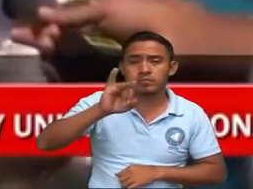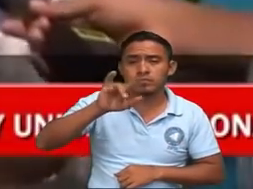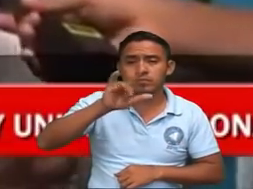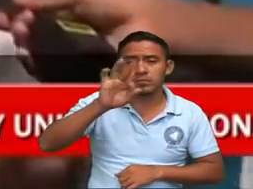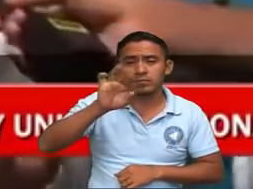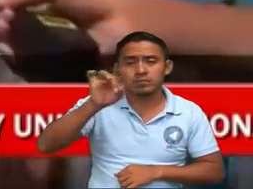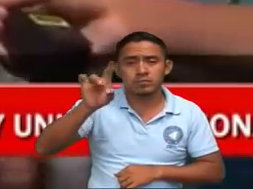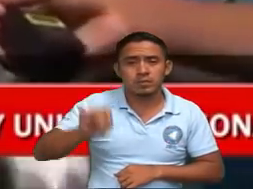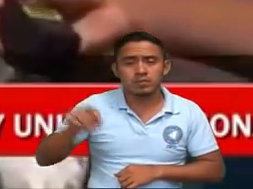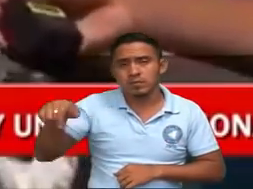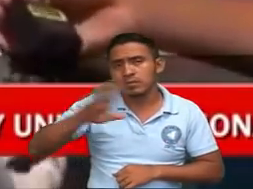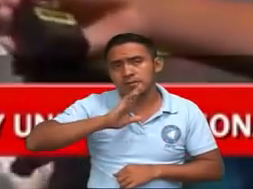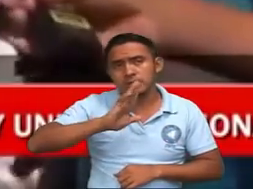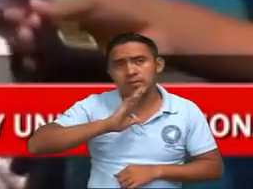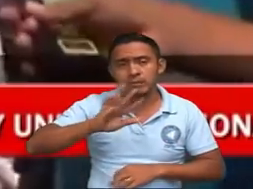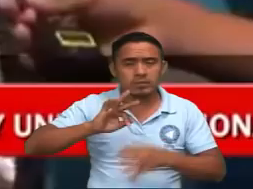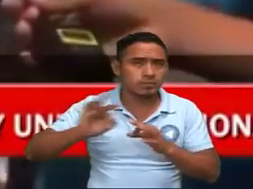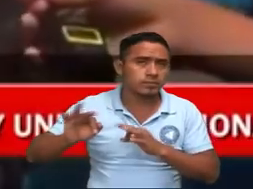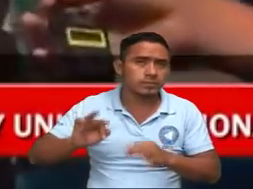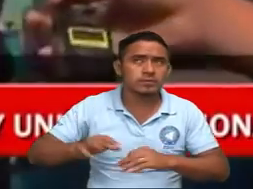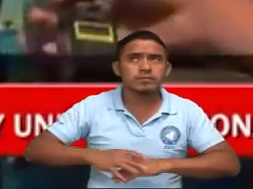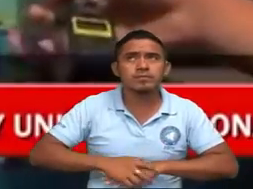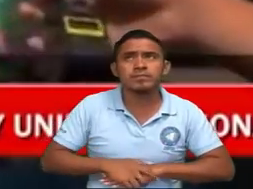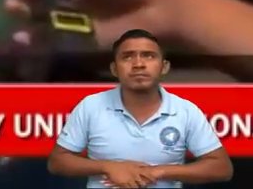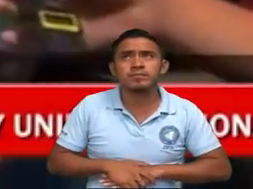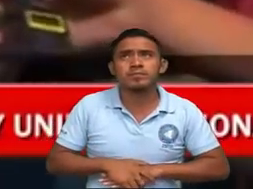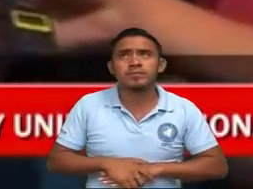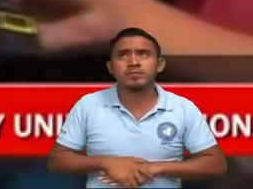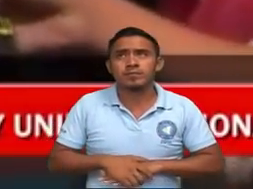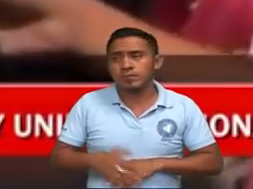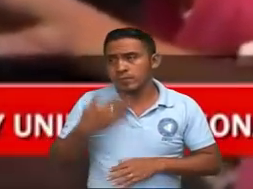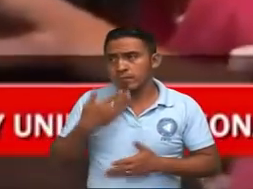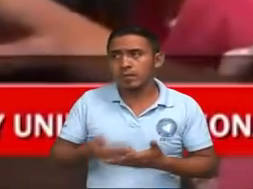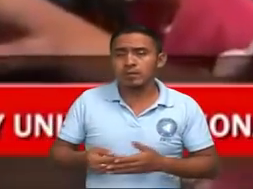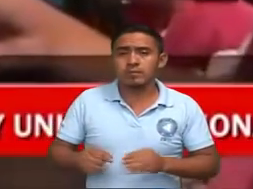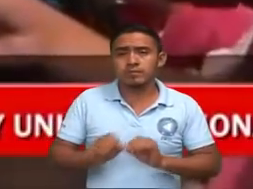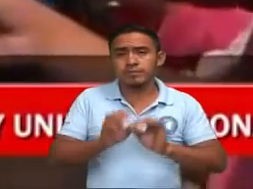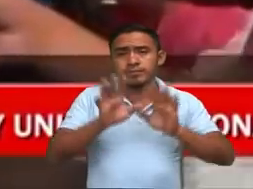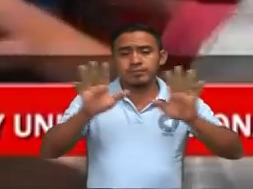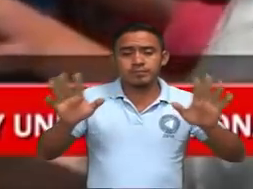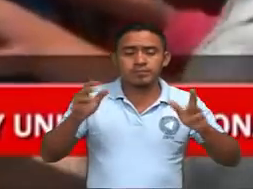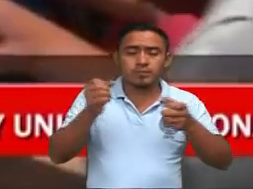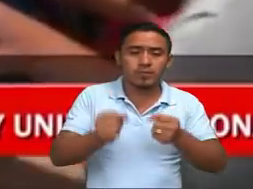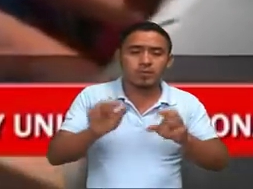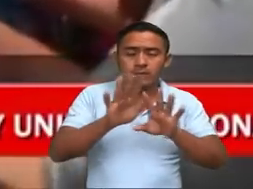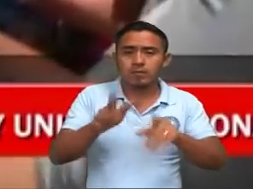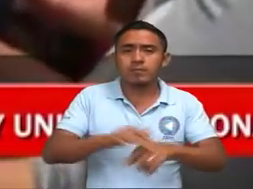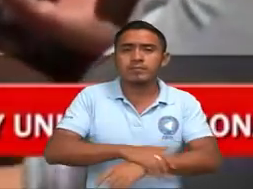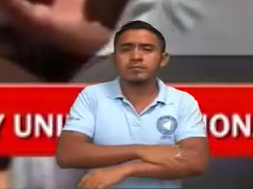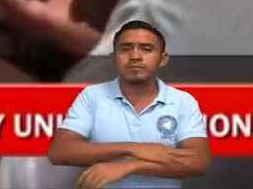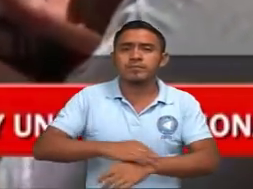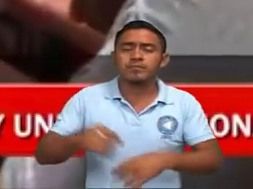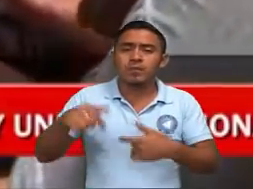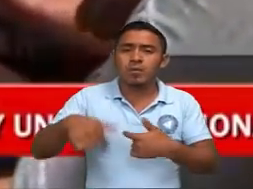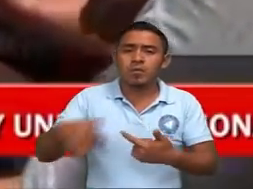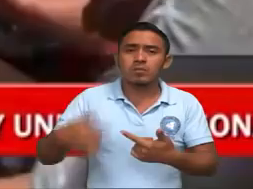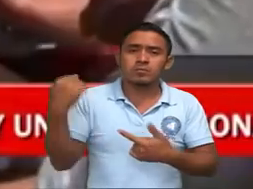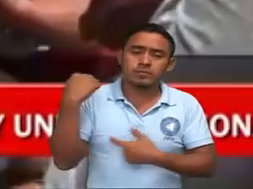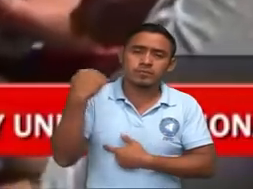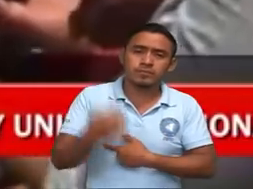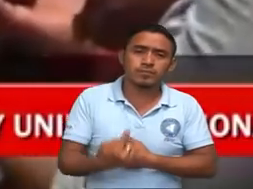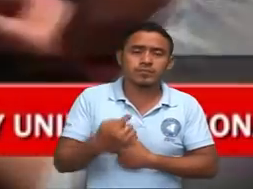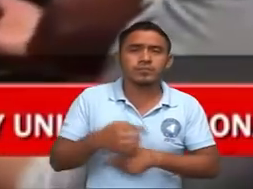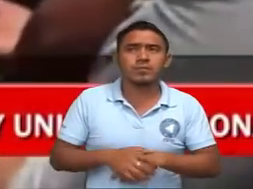que complemente también con sus opiniones. Buenos días, compañeros y compañeras. Nosotros estamos aquí